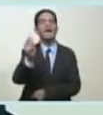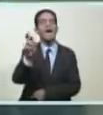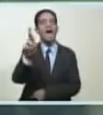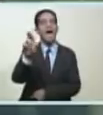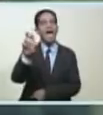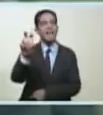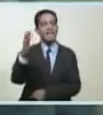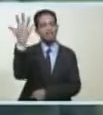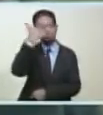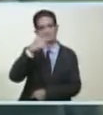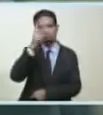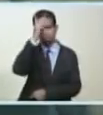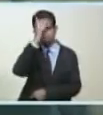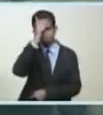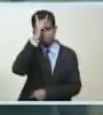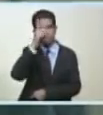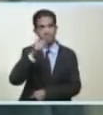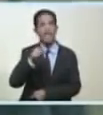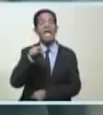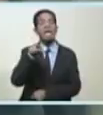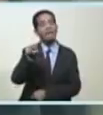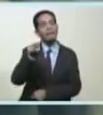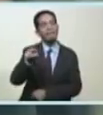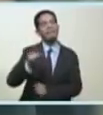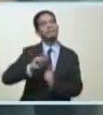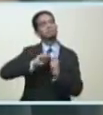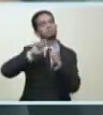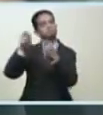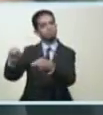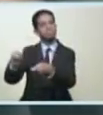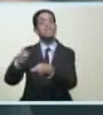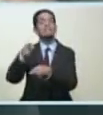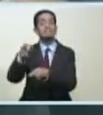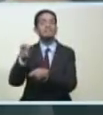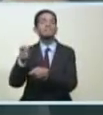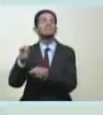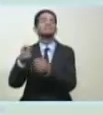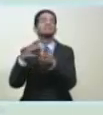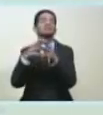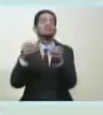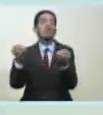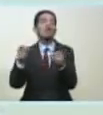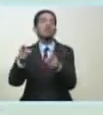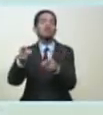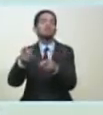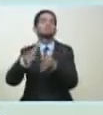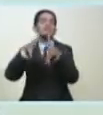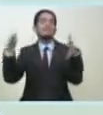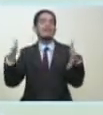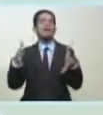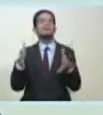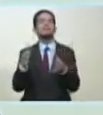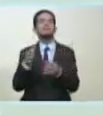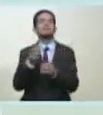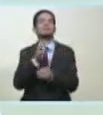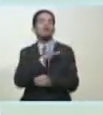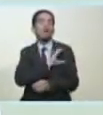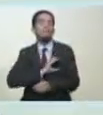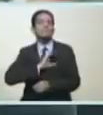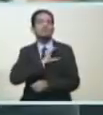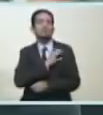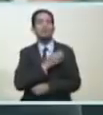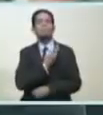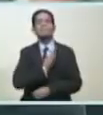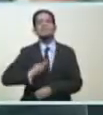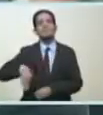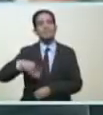los asesores internacionales del mundo y los asesores nacionales de todos los sectores como gran comisión presidencial de asesoría